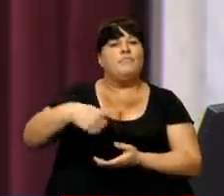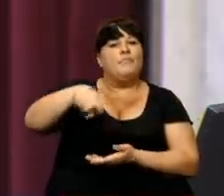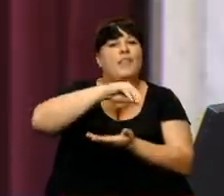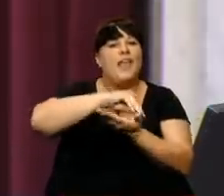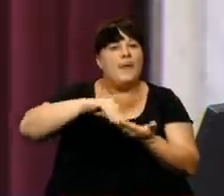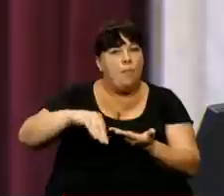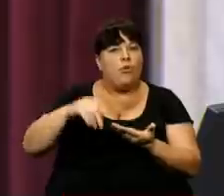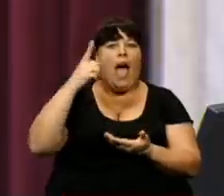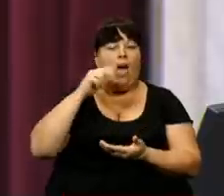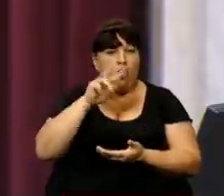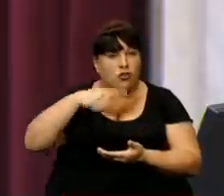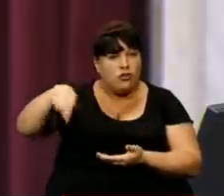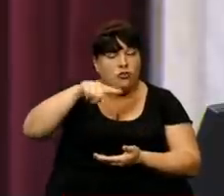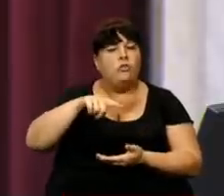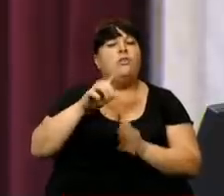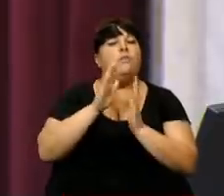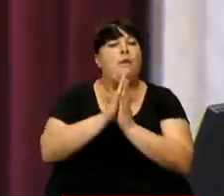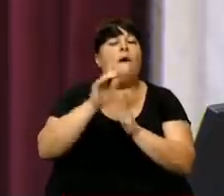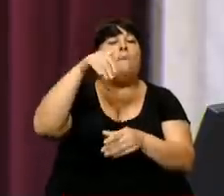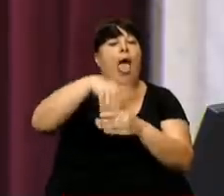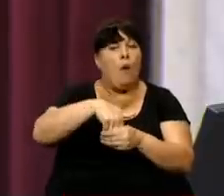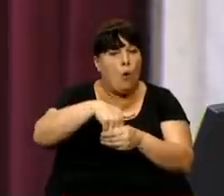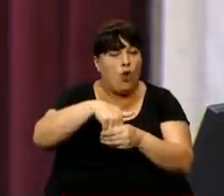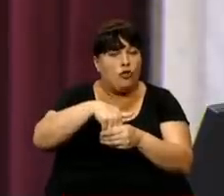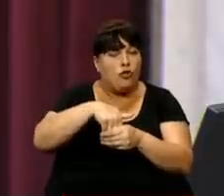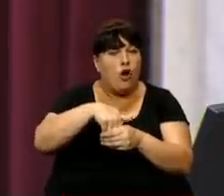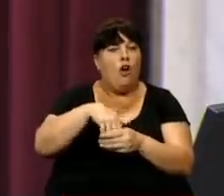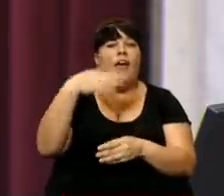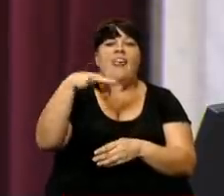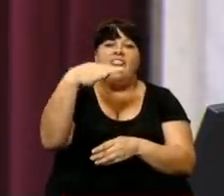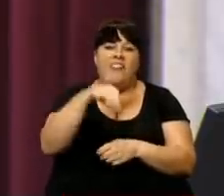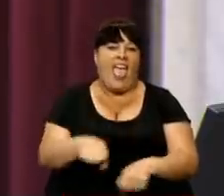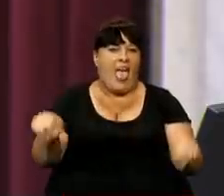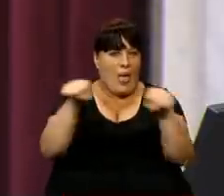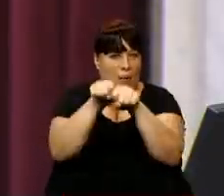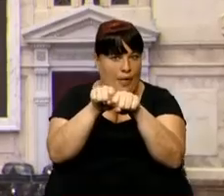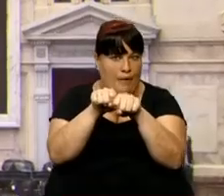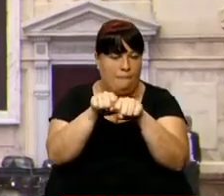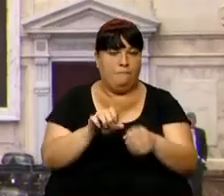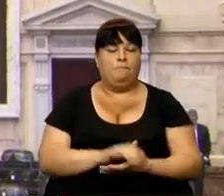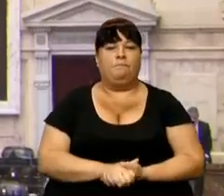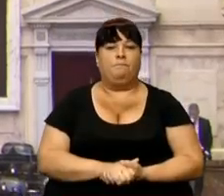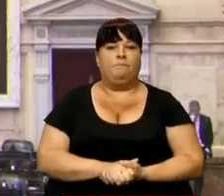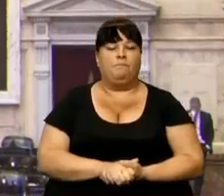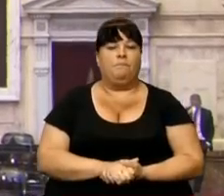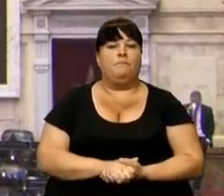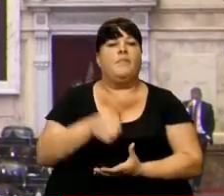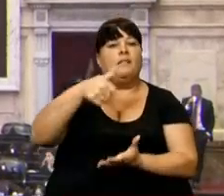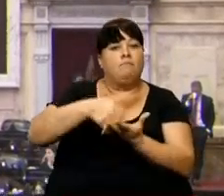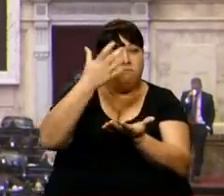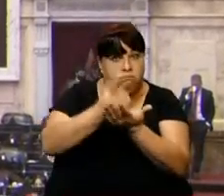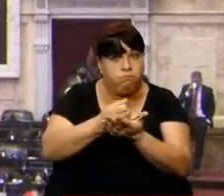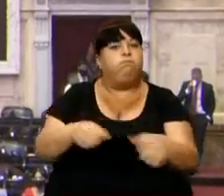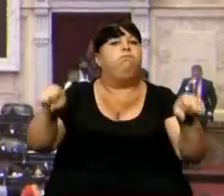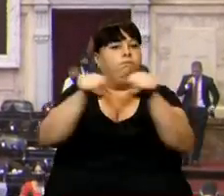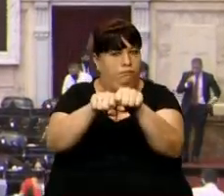señores diputados y diputadas que para la votación tienen que estar logueados, que se identifiquen